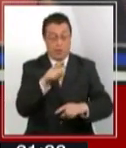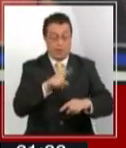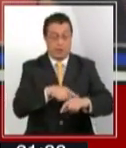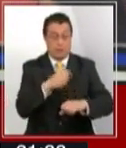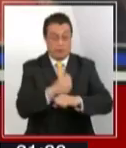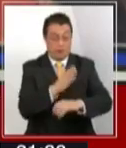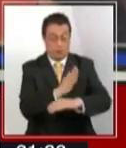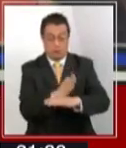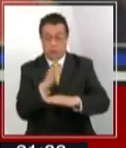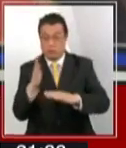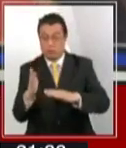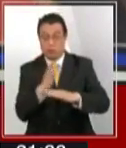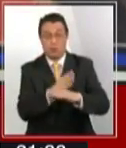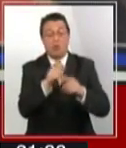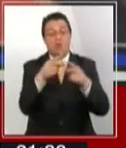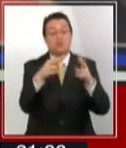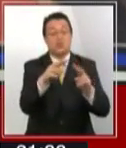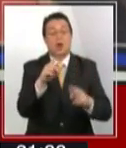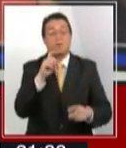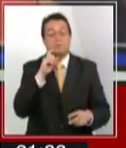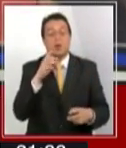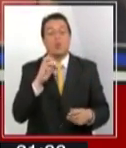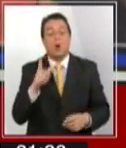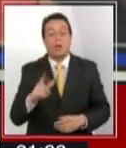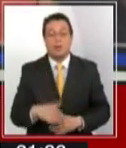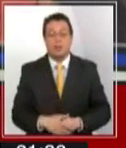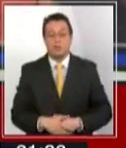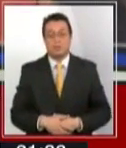cualquier director? ¿Cuál es esa responsabilidad? Toda